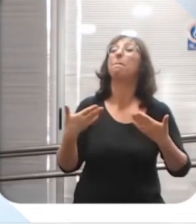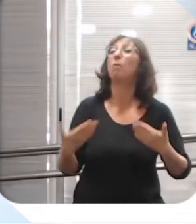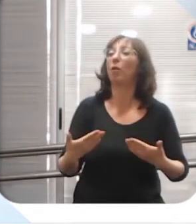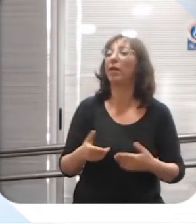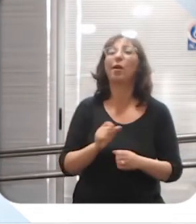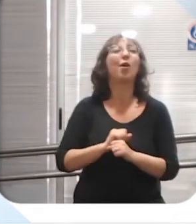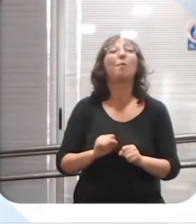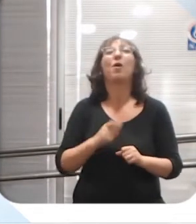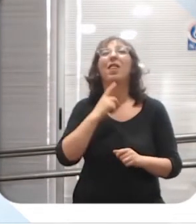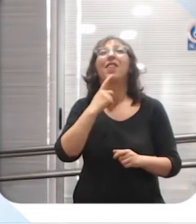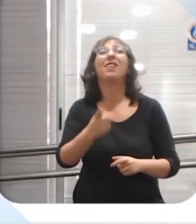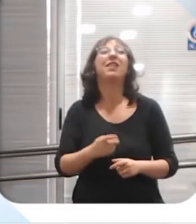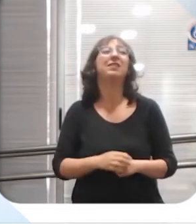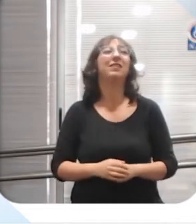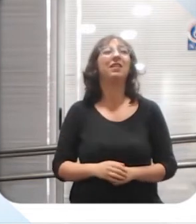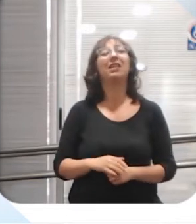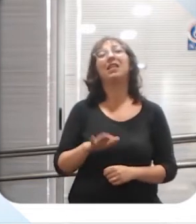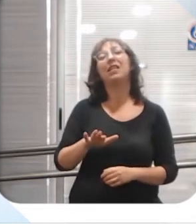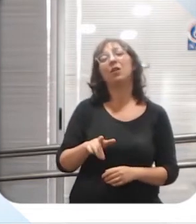No le vamos a pedir al niño de